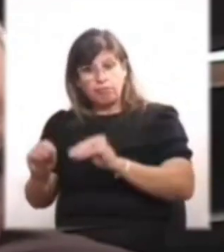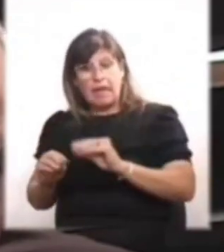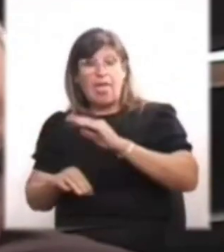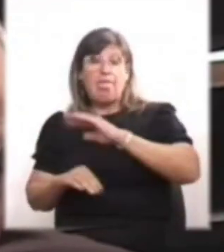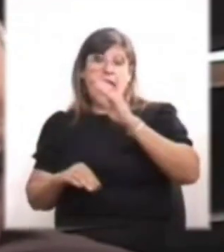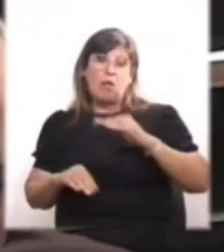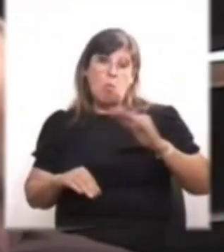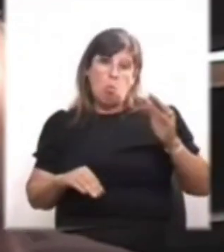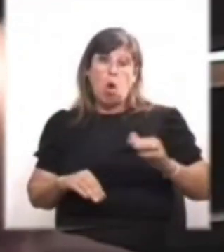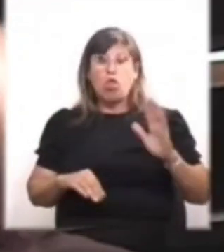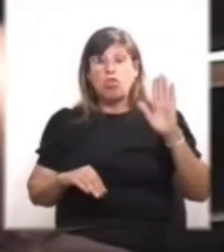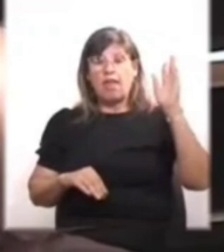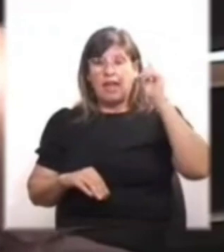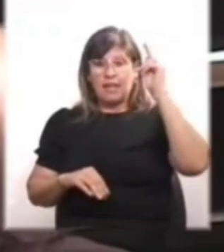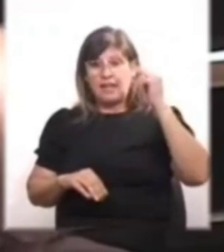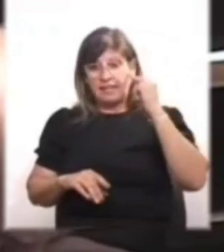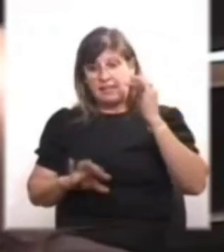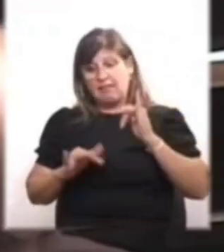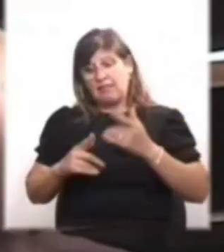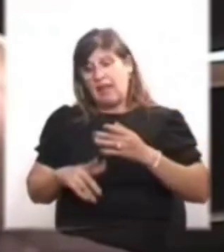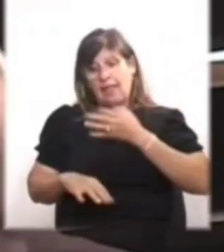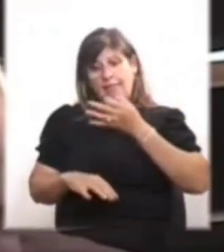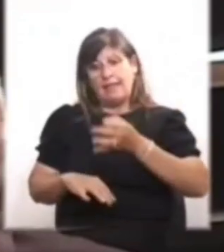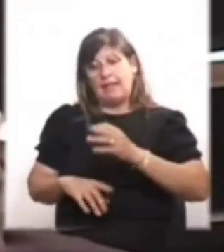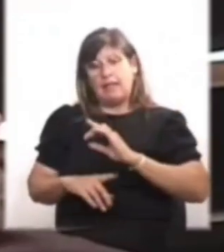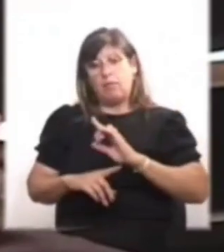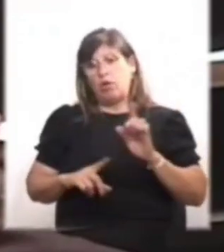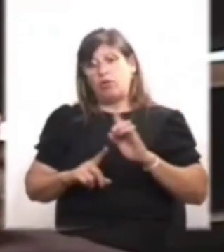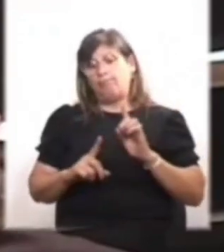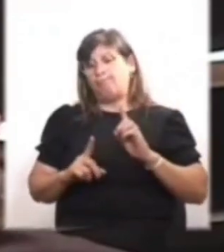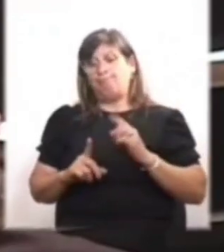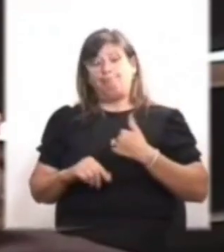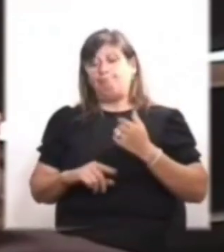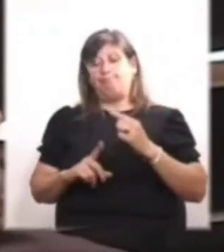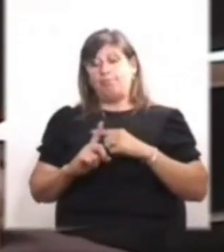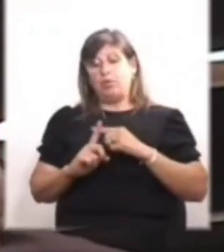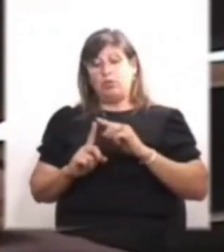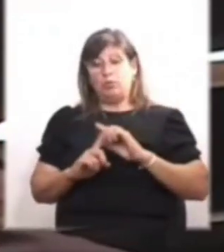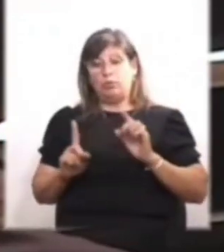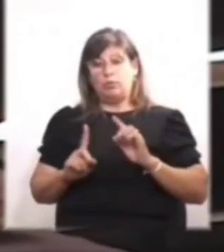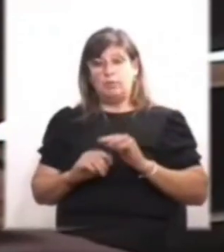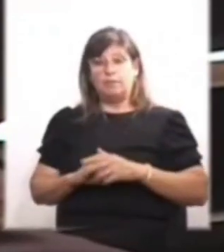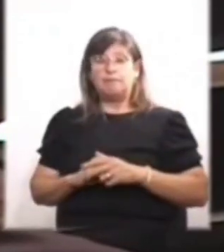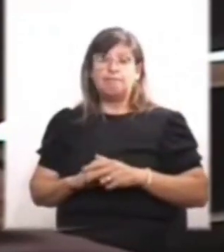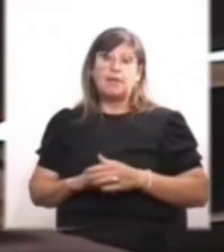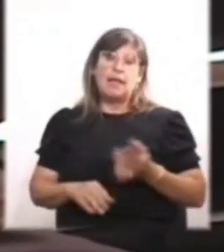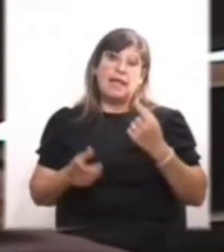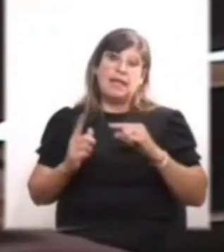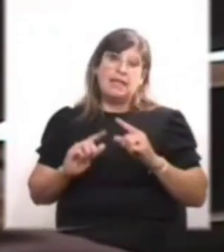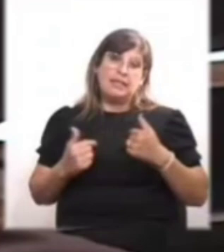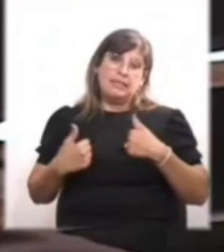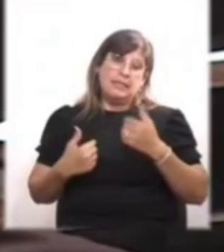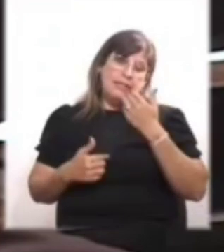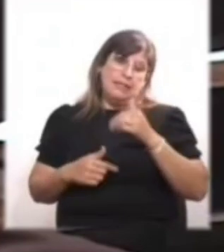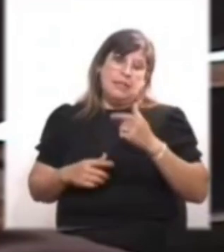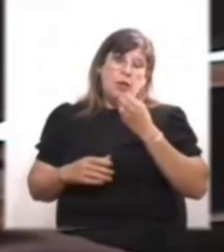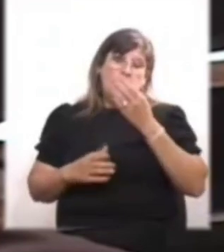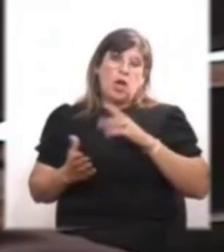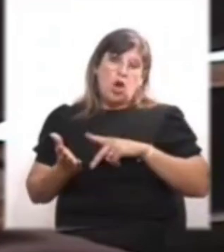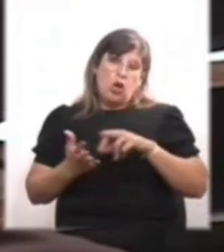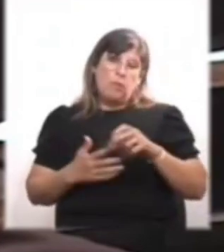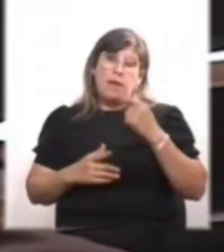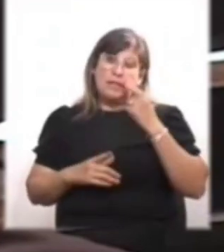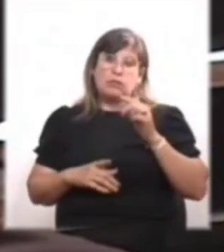nativo, ya manifestamos que no era conveniente. Entendemos que no es el mejor paso ni la